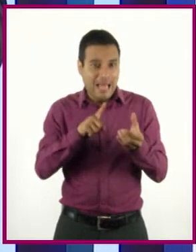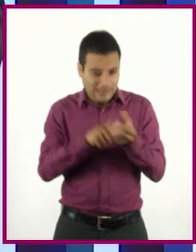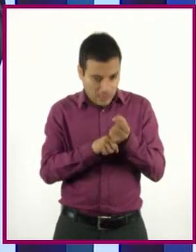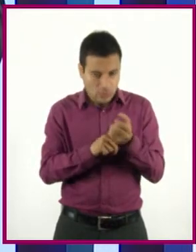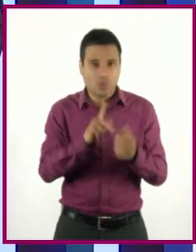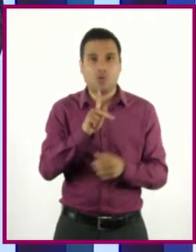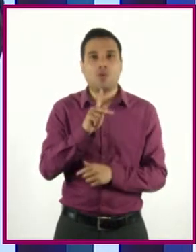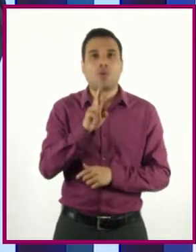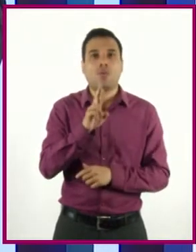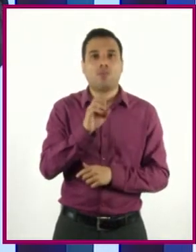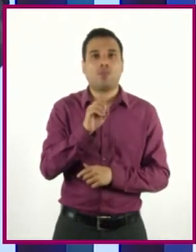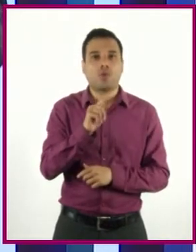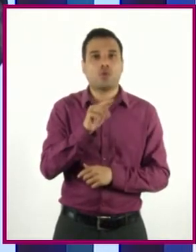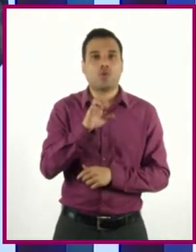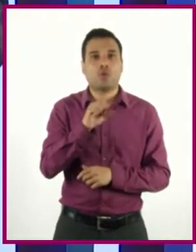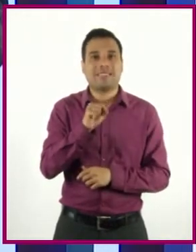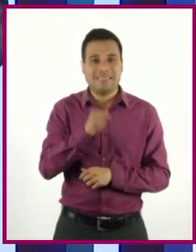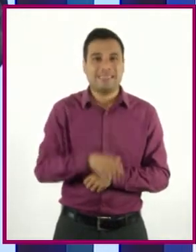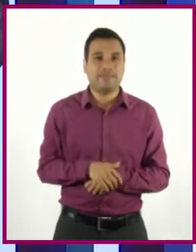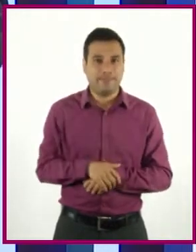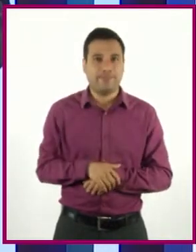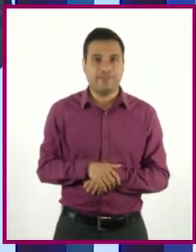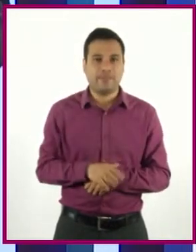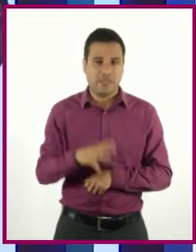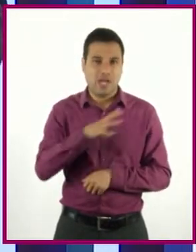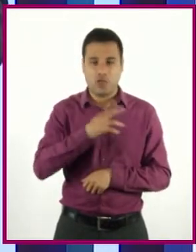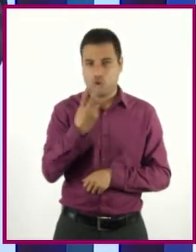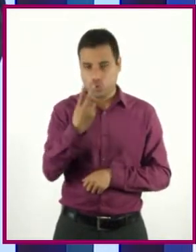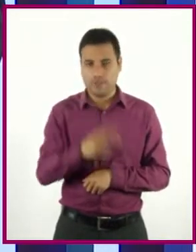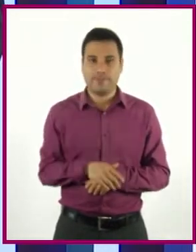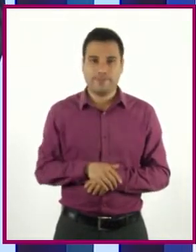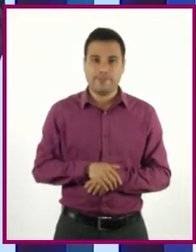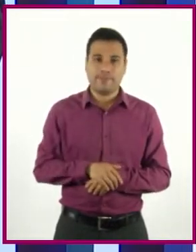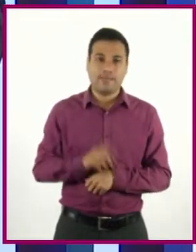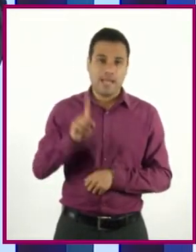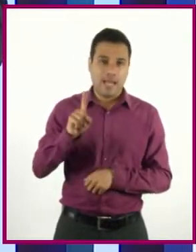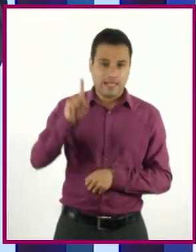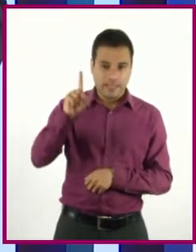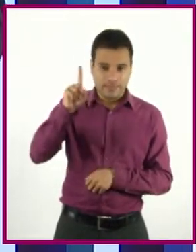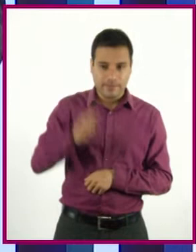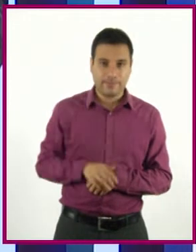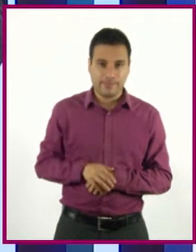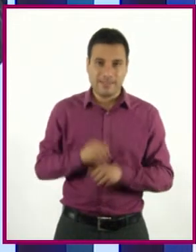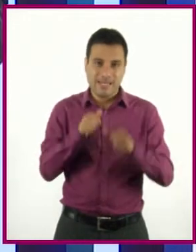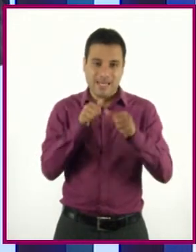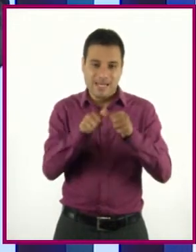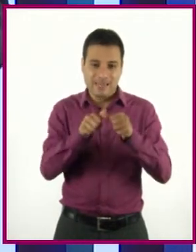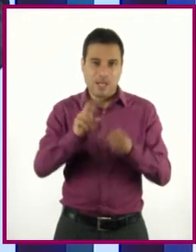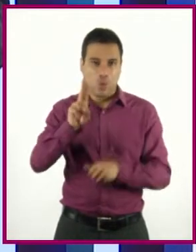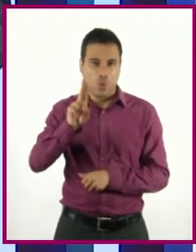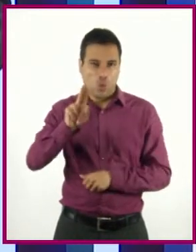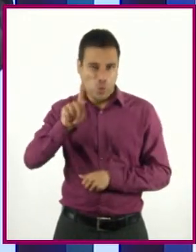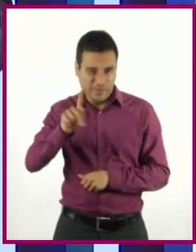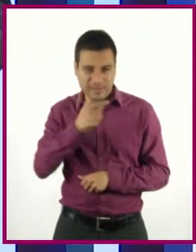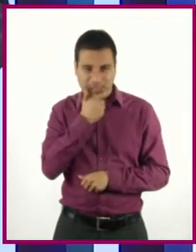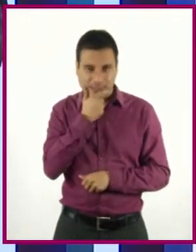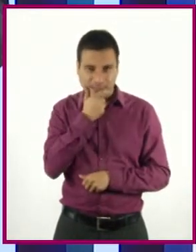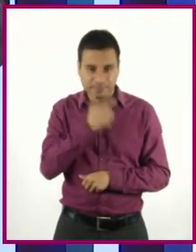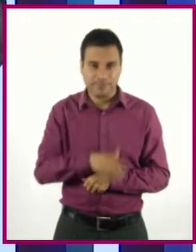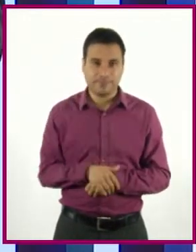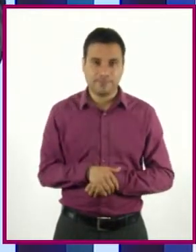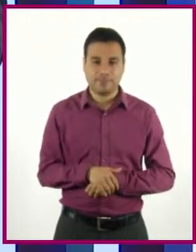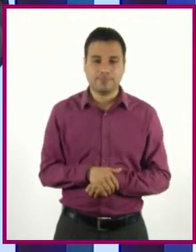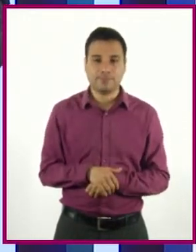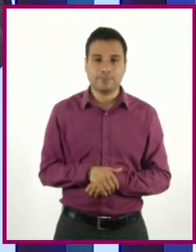neutrones, son de dos tipos. Quarks arriba, identificado con la letra U por la palabra up, en inglés, que